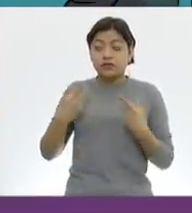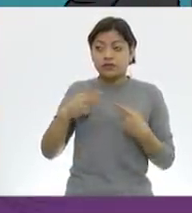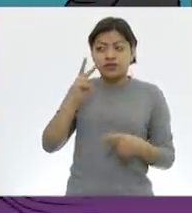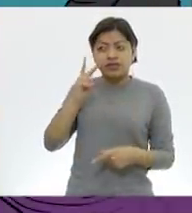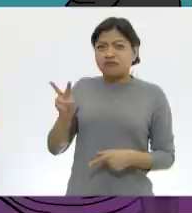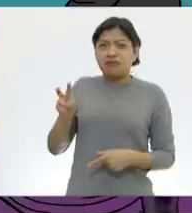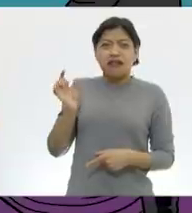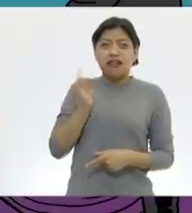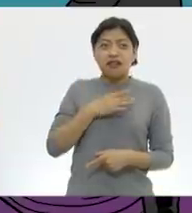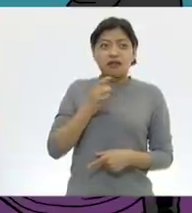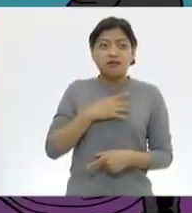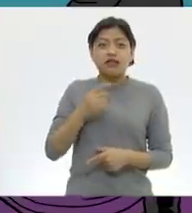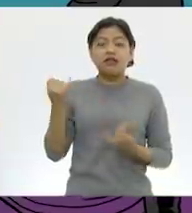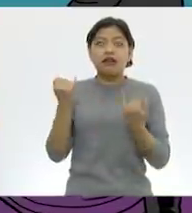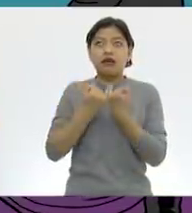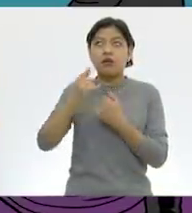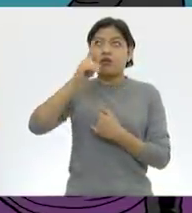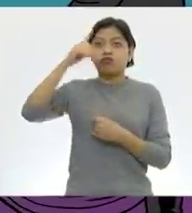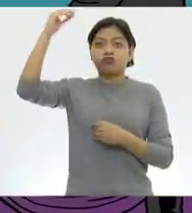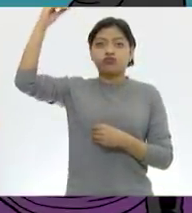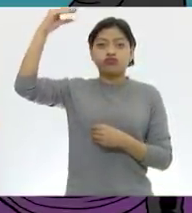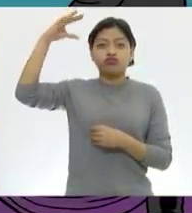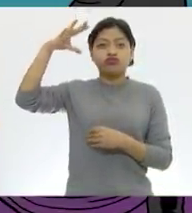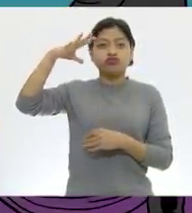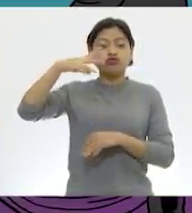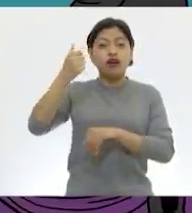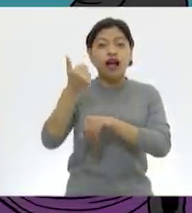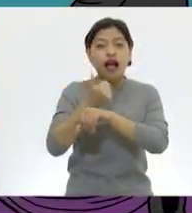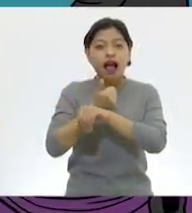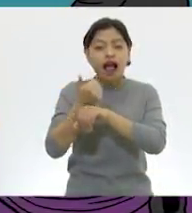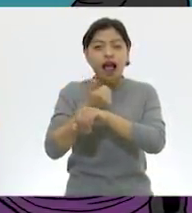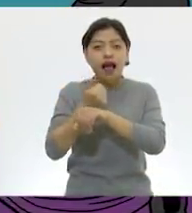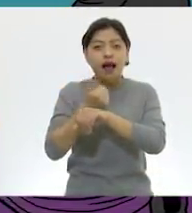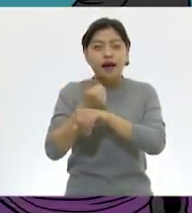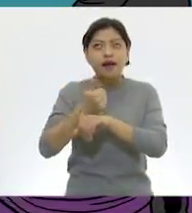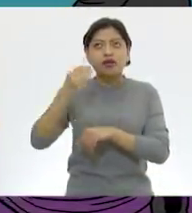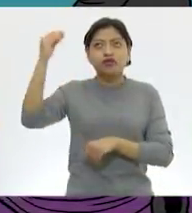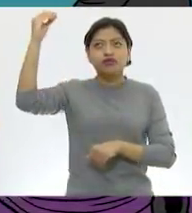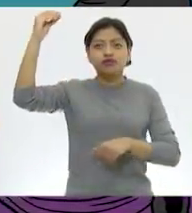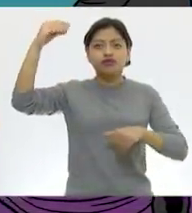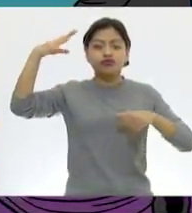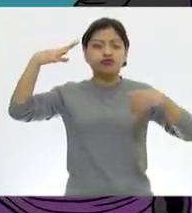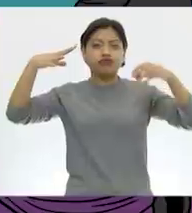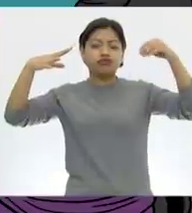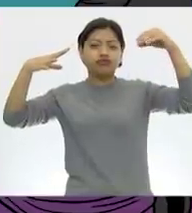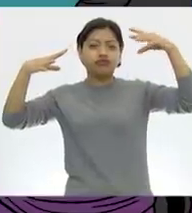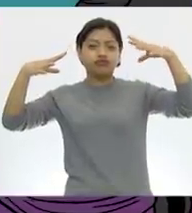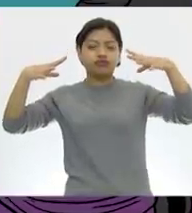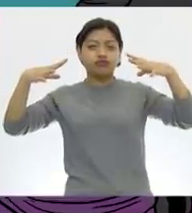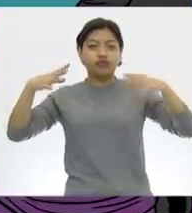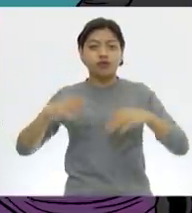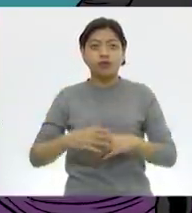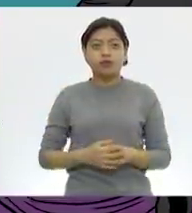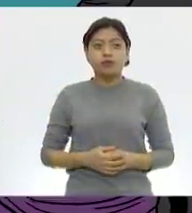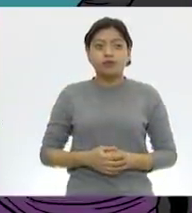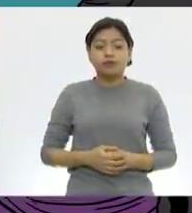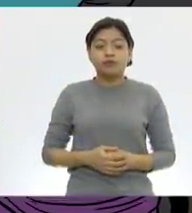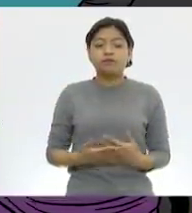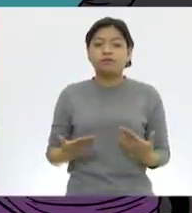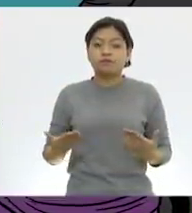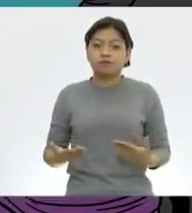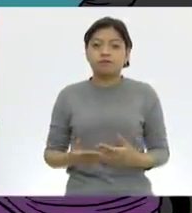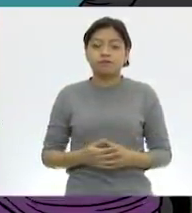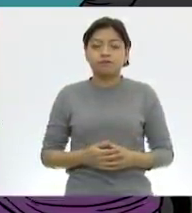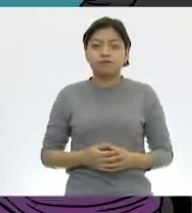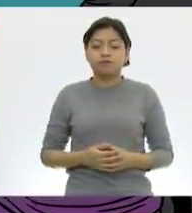aquella luz amarilla y sucia que daba al local cierto aspecto de taberna. Mi compañero de abajo